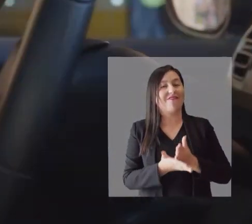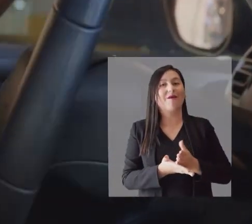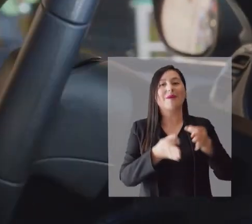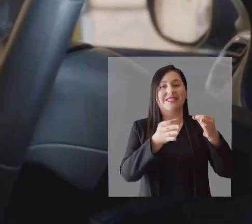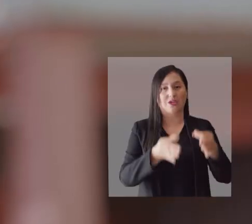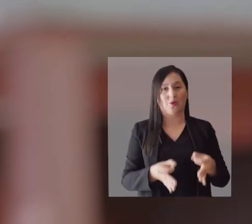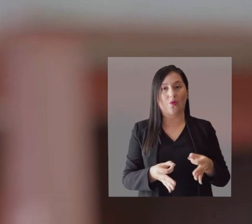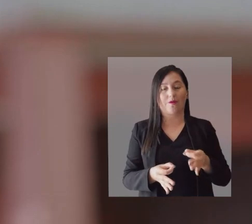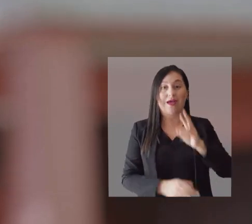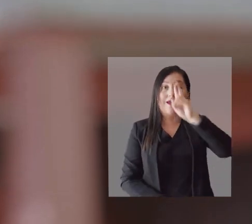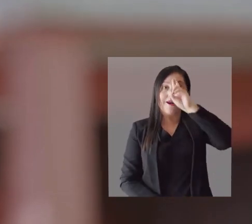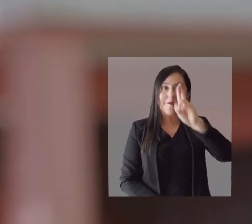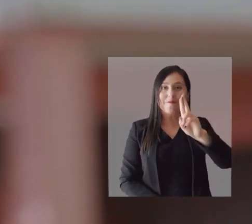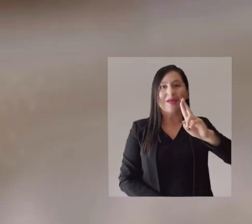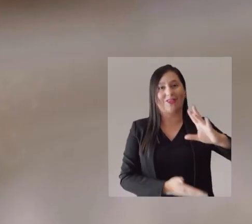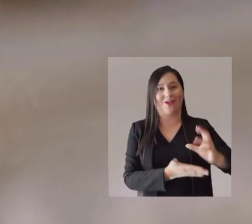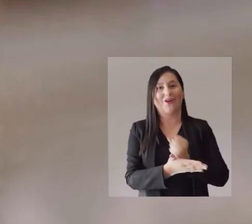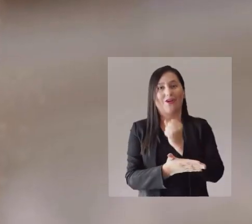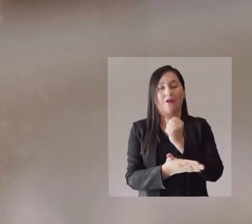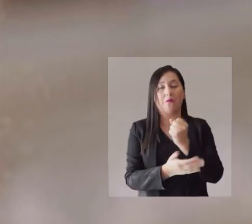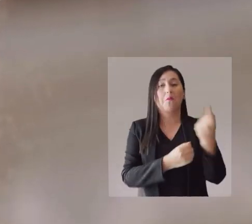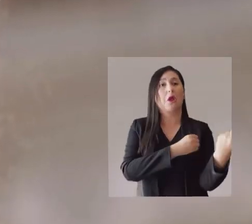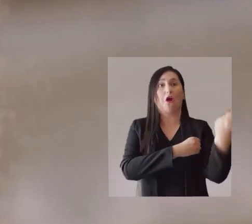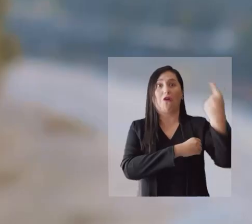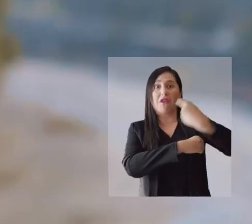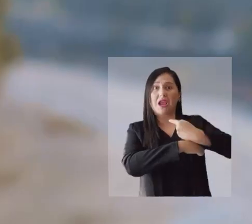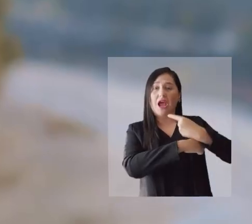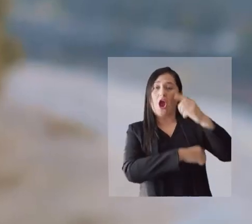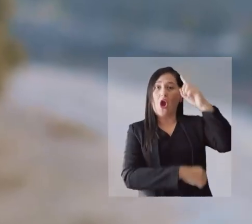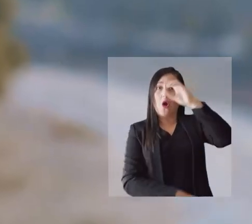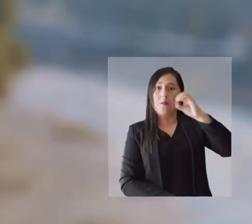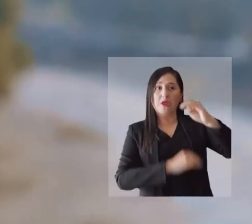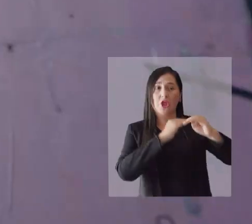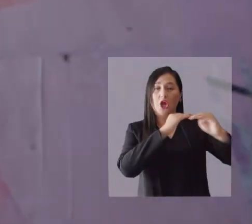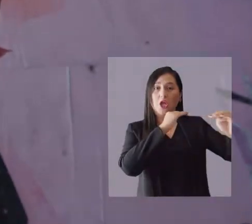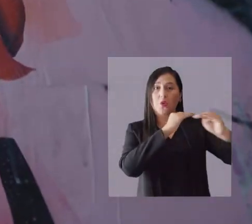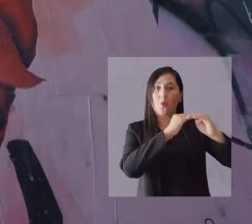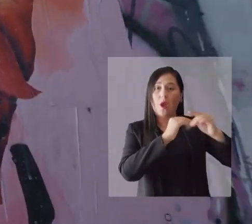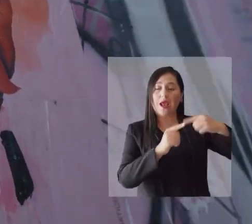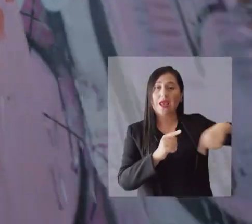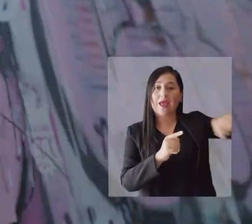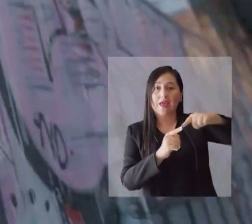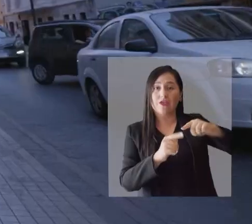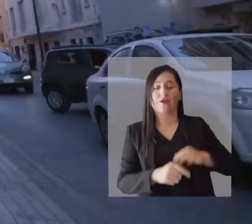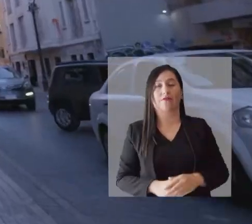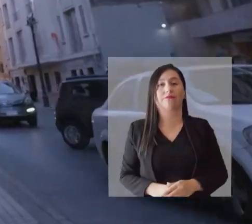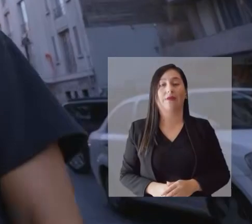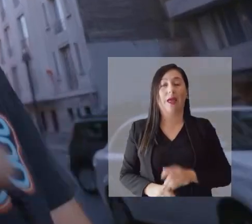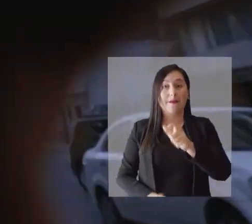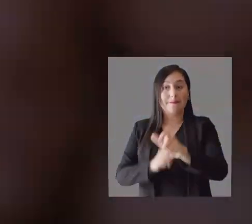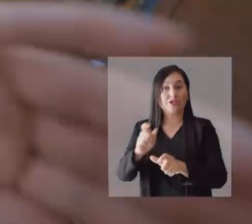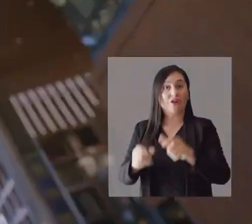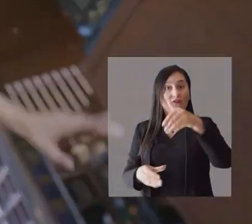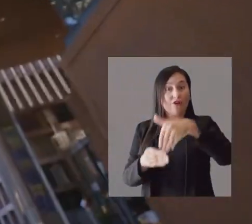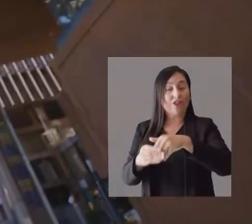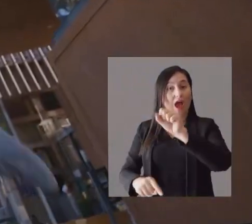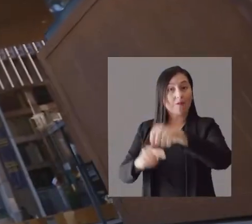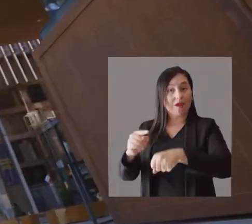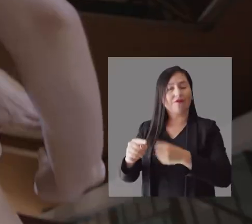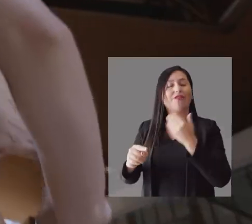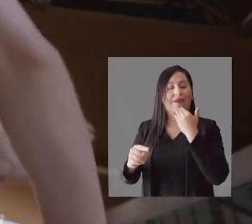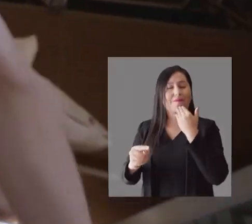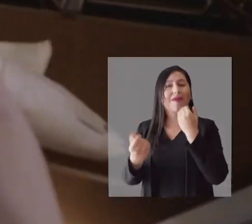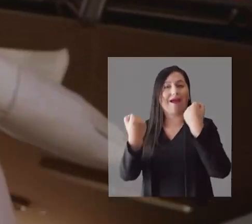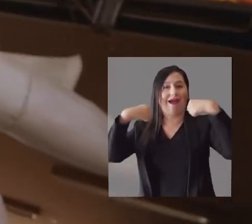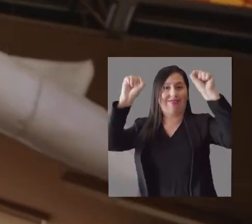hacerlo ganó el respeto porque querían obligarnos a pensar como ellos yo creo que hasta los que votaron